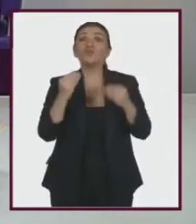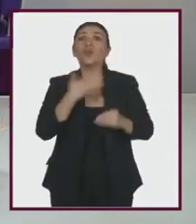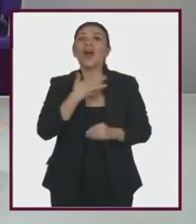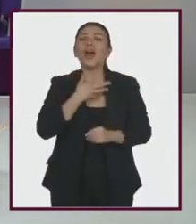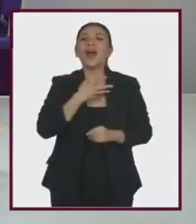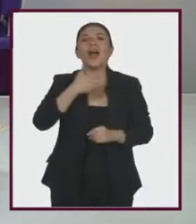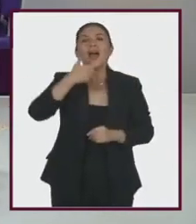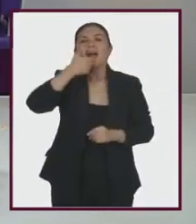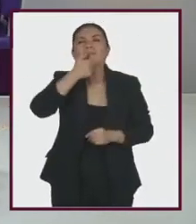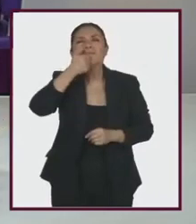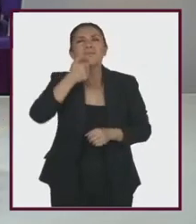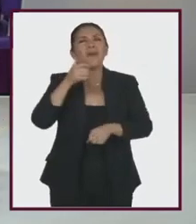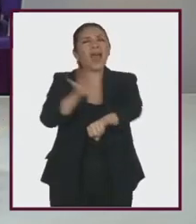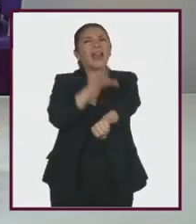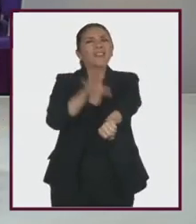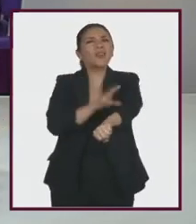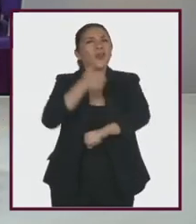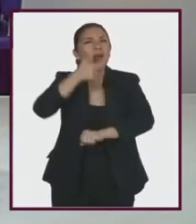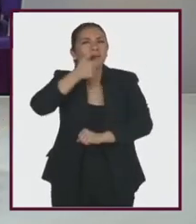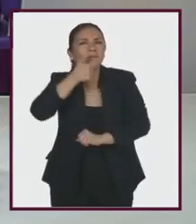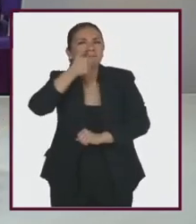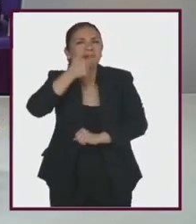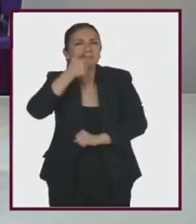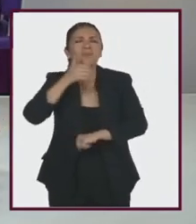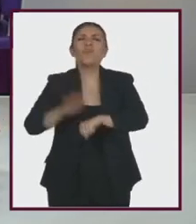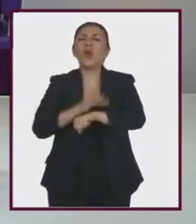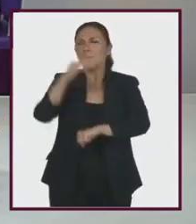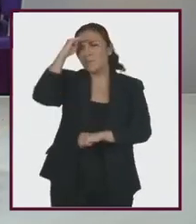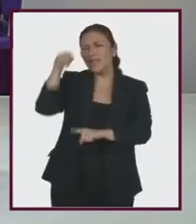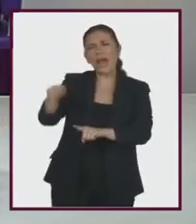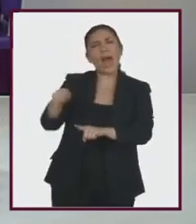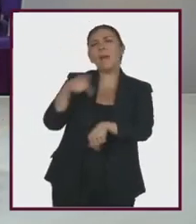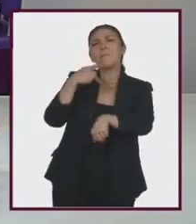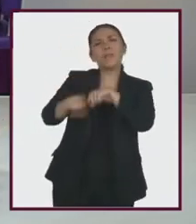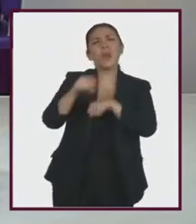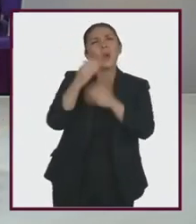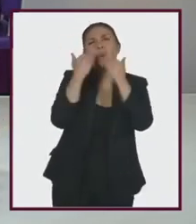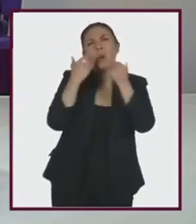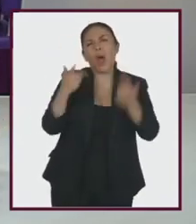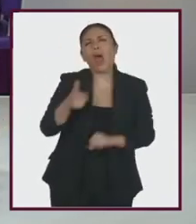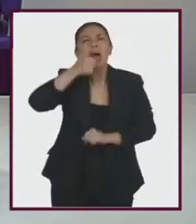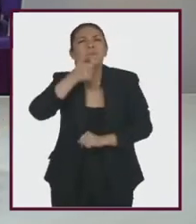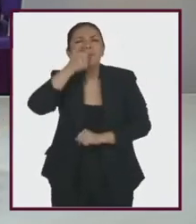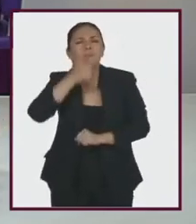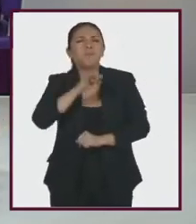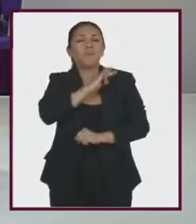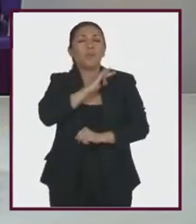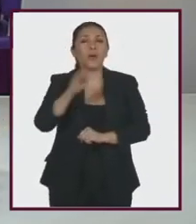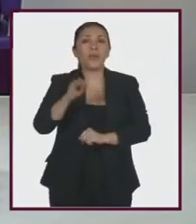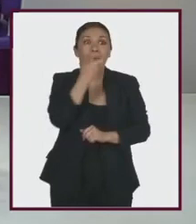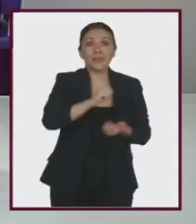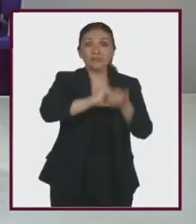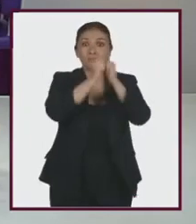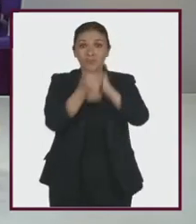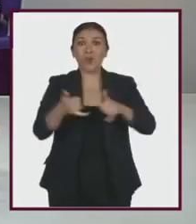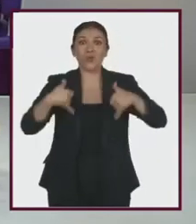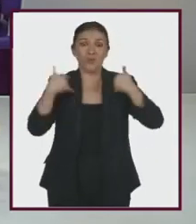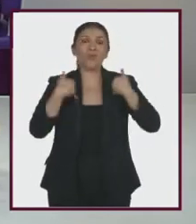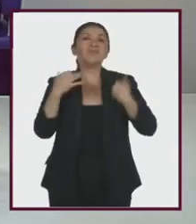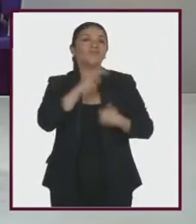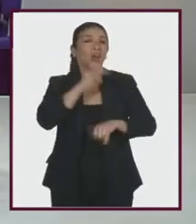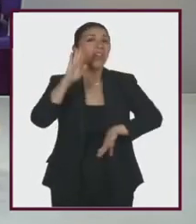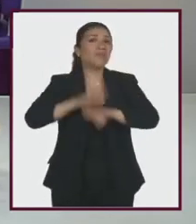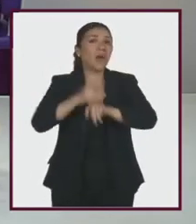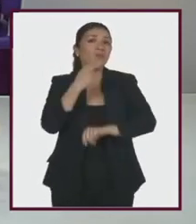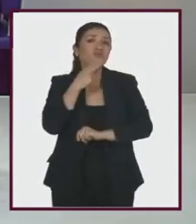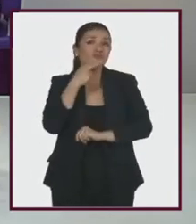por ejemplo, con esta sensación de menor riesgo, entonces pues ahí eso va a llevar a que los chicos tengan mayor consumo